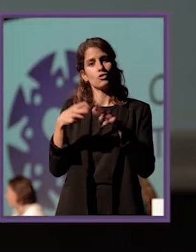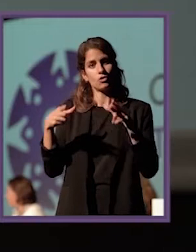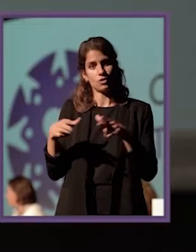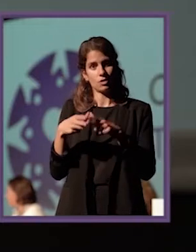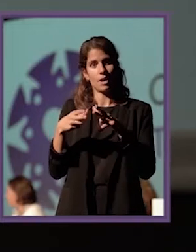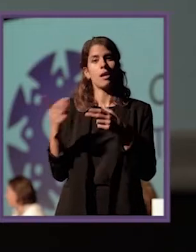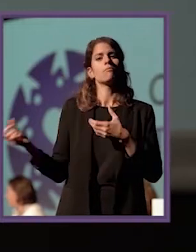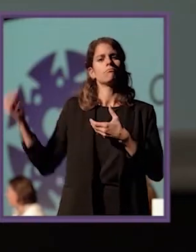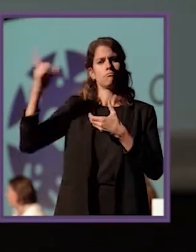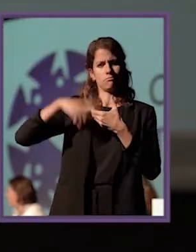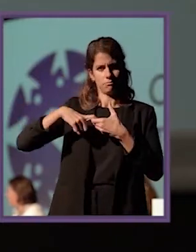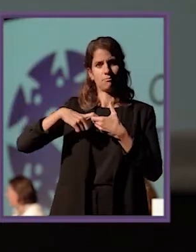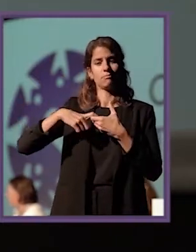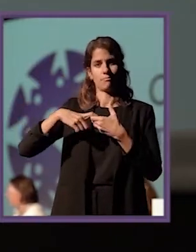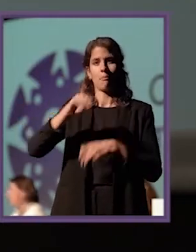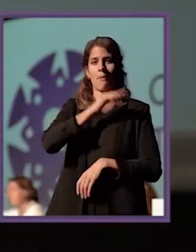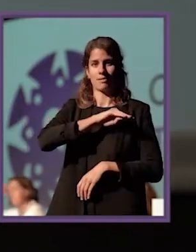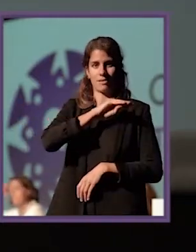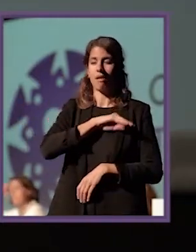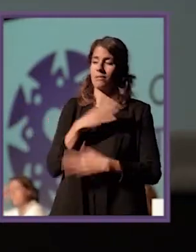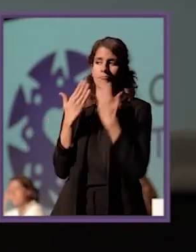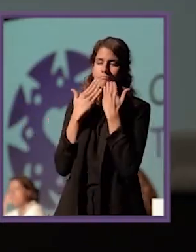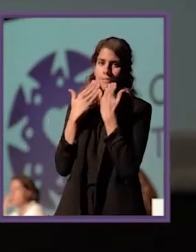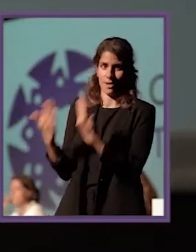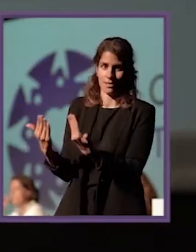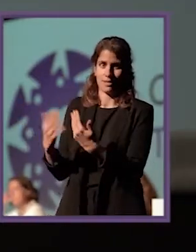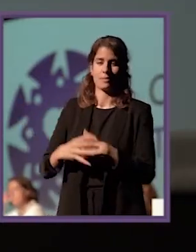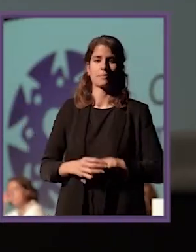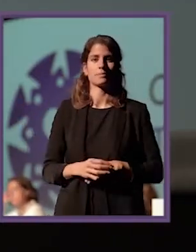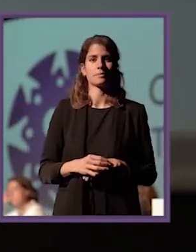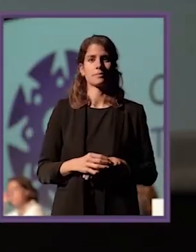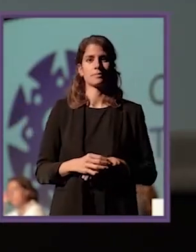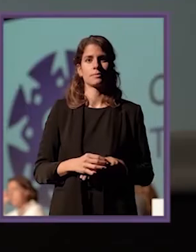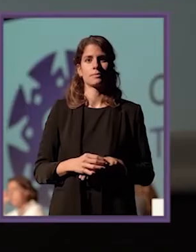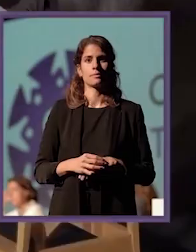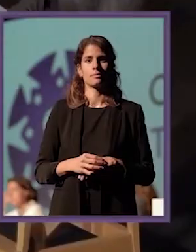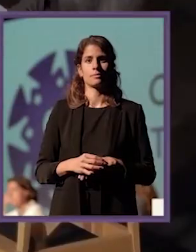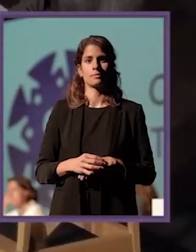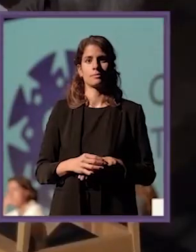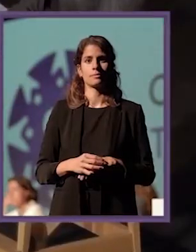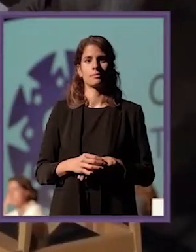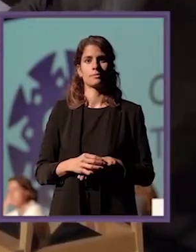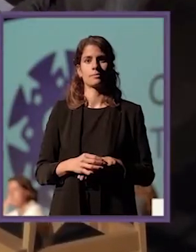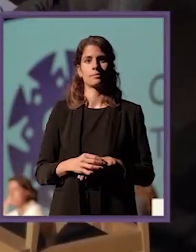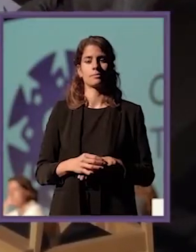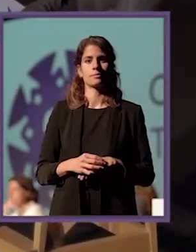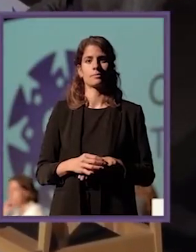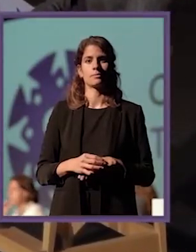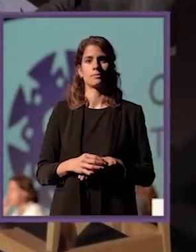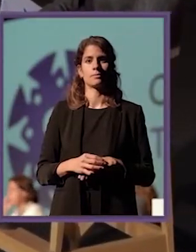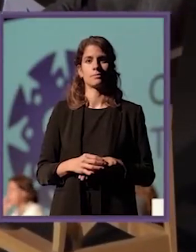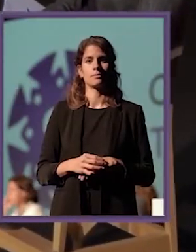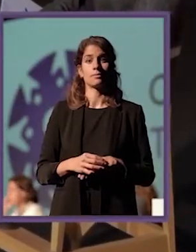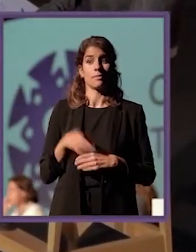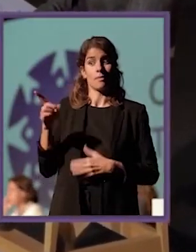Sociales y muchísimas gracias por tu implicación, presidente, que eso, la verdad, ha marcado,